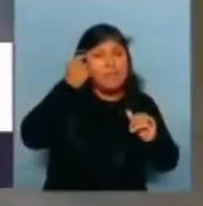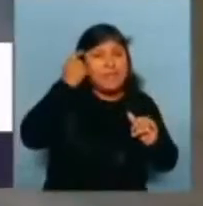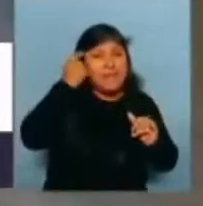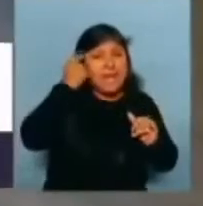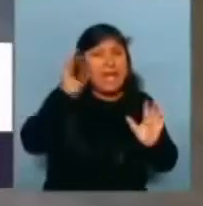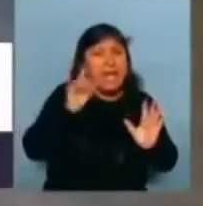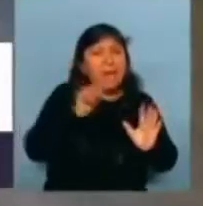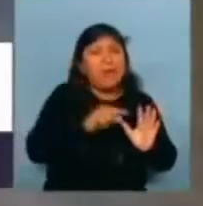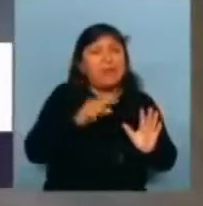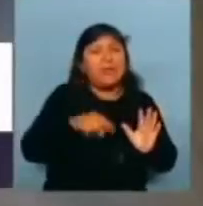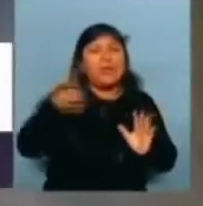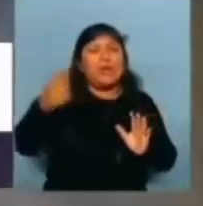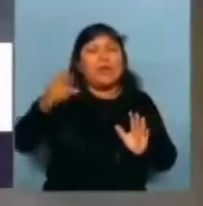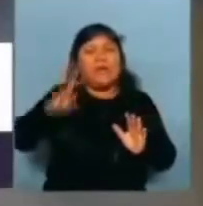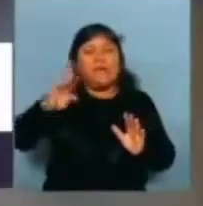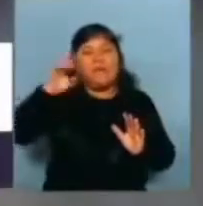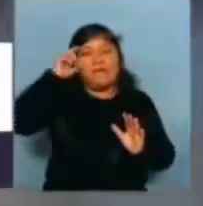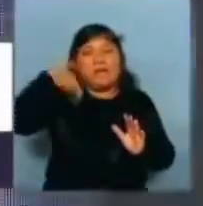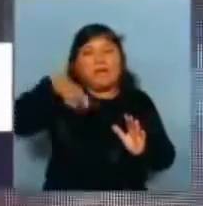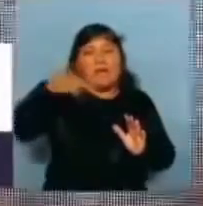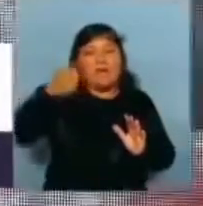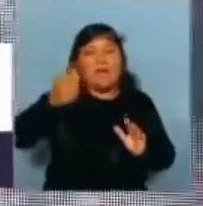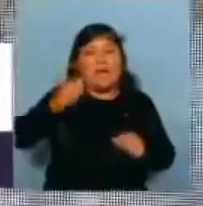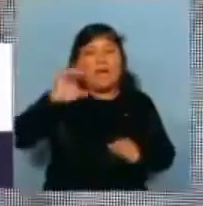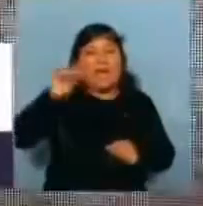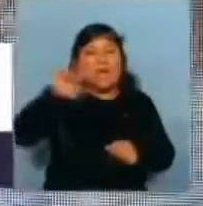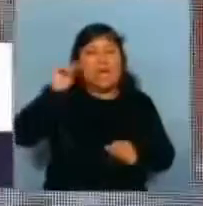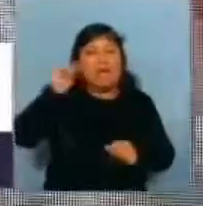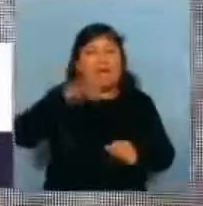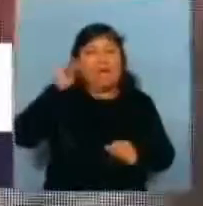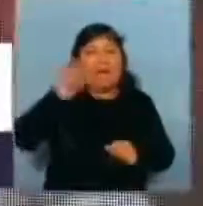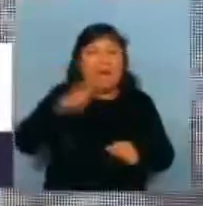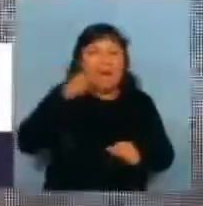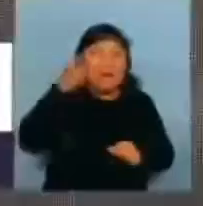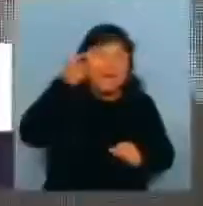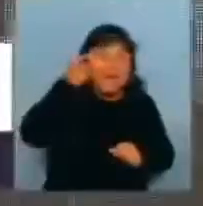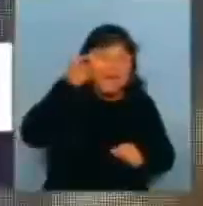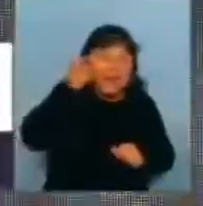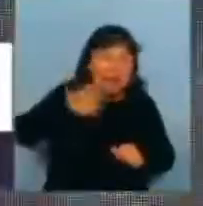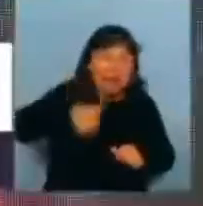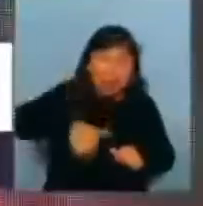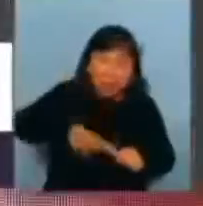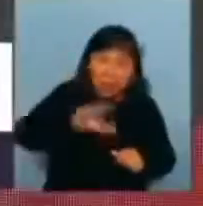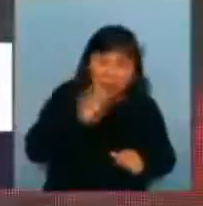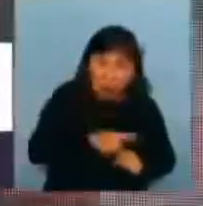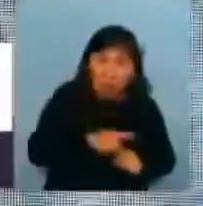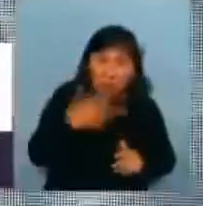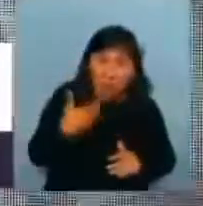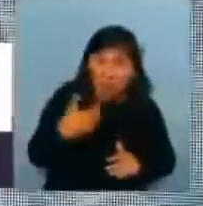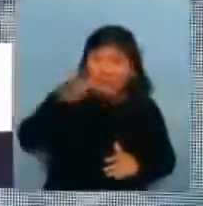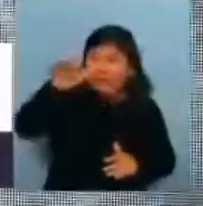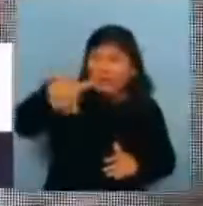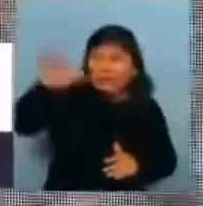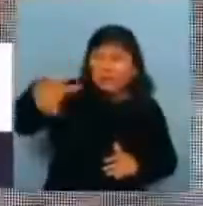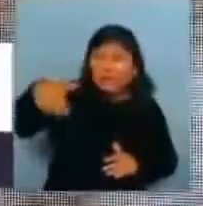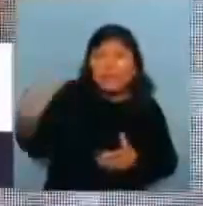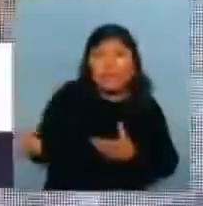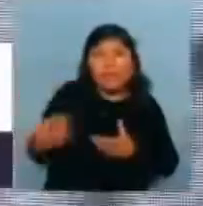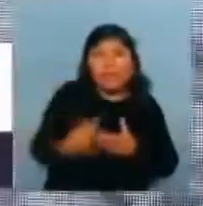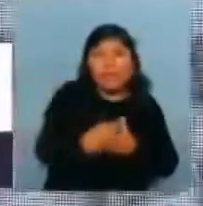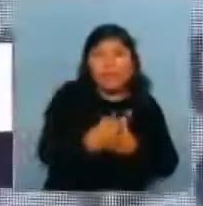también a que Brenda Carabajal pueda preparar futuros campeones? Yo creo que estamos en ese camino, estamos en ese